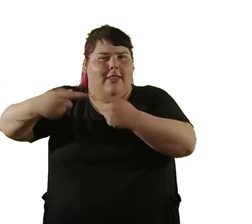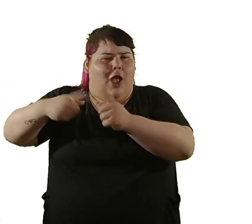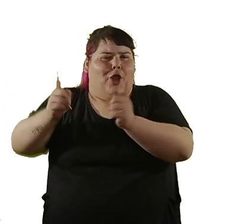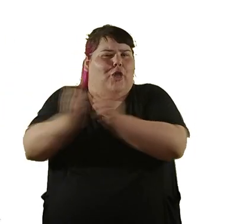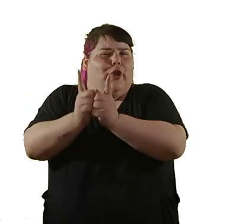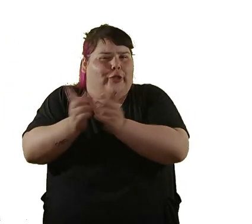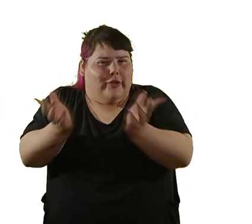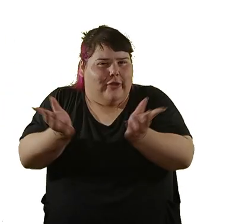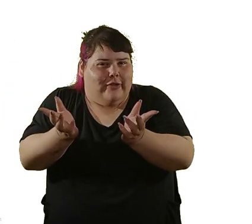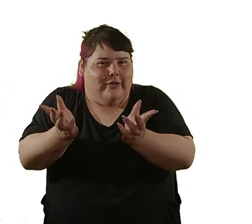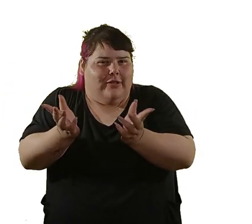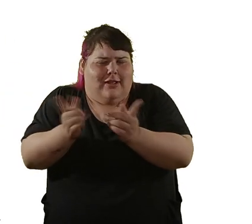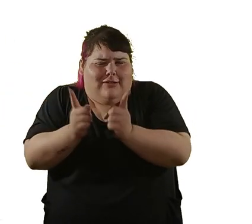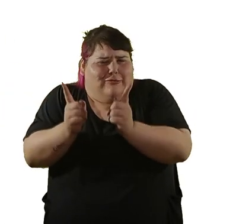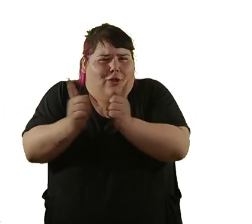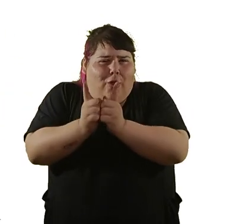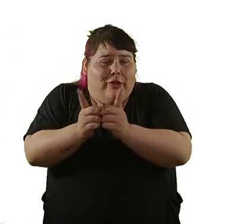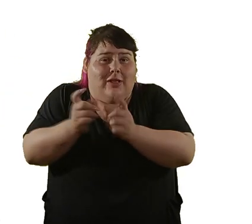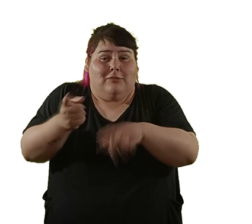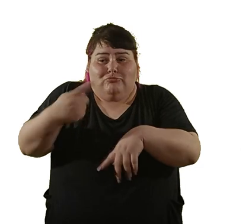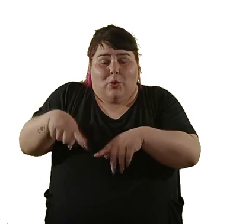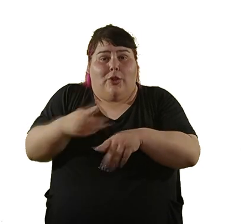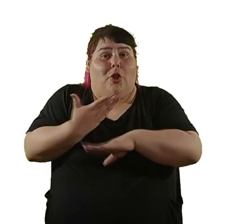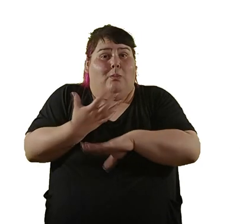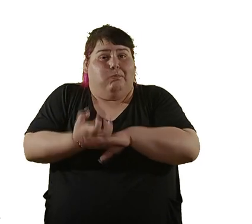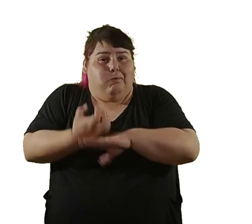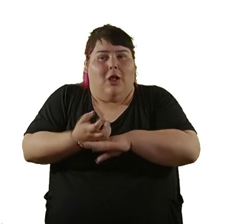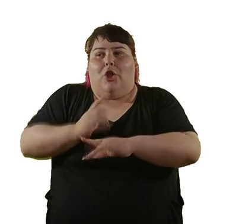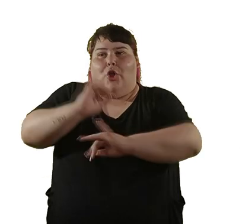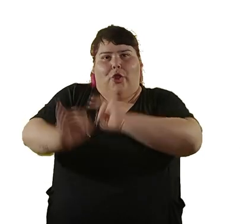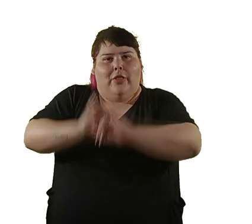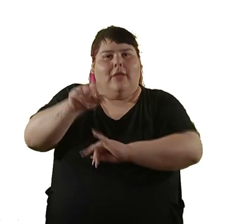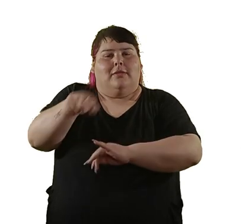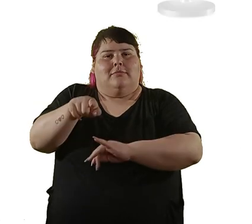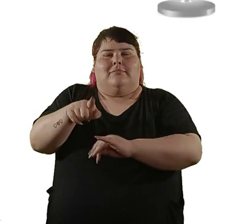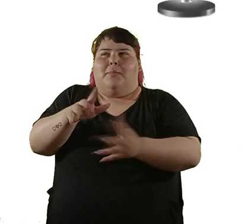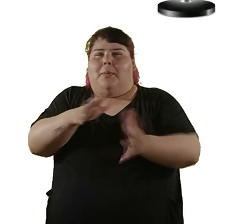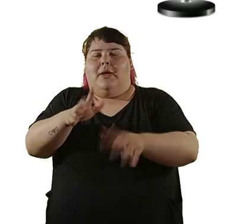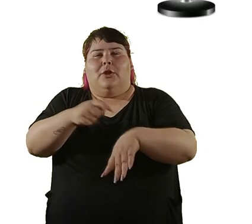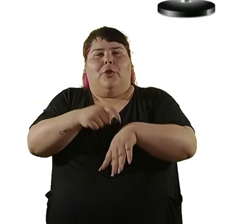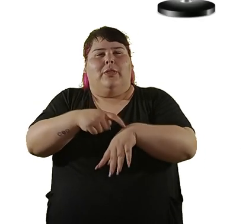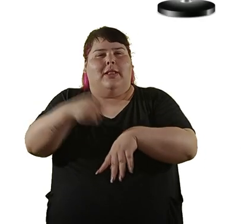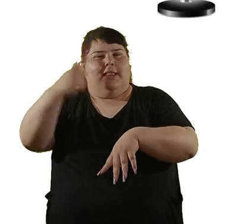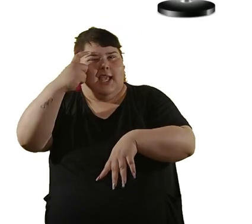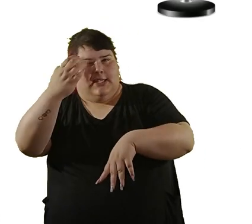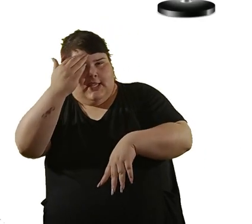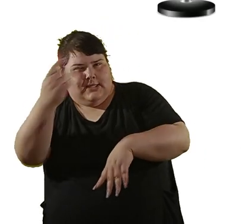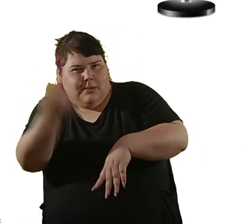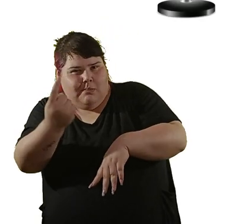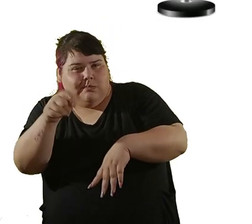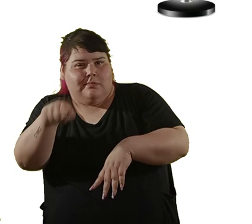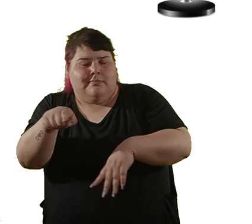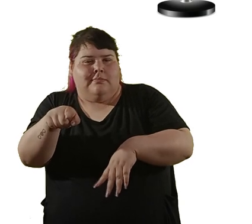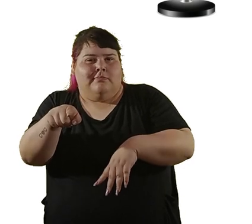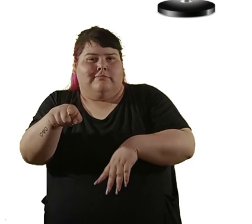en chiquito, ¿no? Es como una capsulita. Los podcasts de Contemos Historias, por ejemplo, duran entre 10 y 15, 20 minutos.